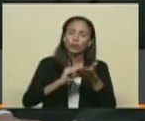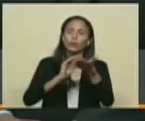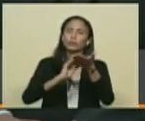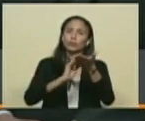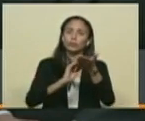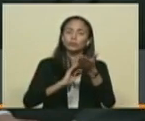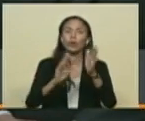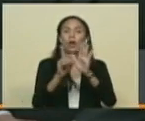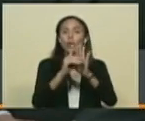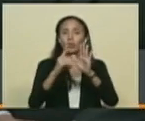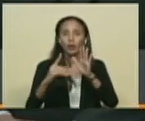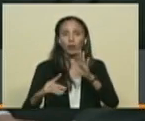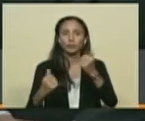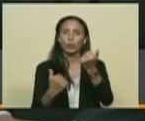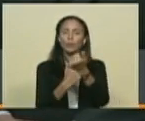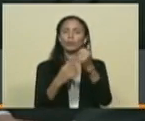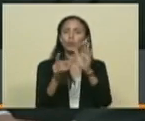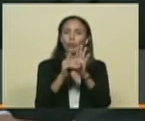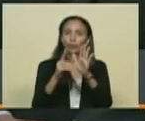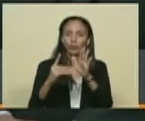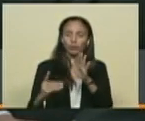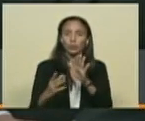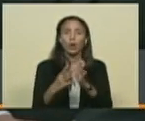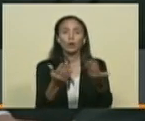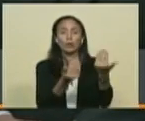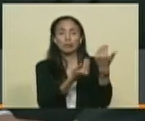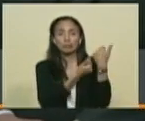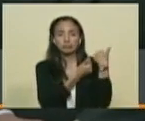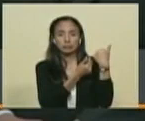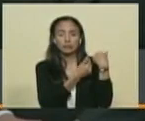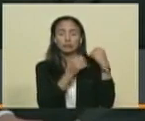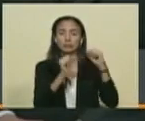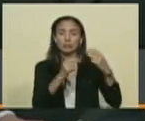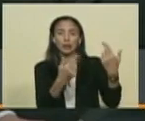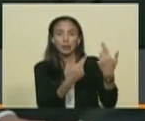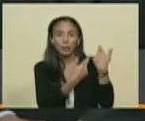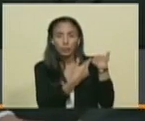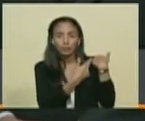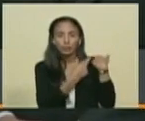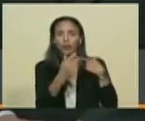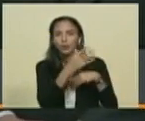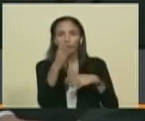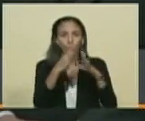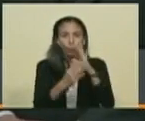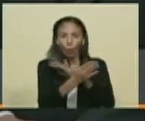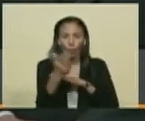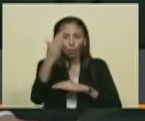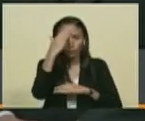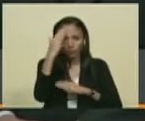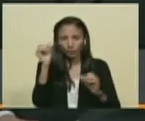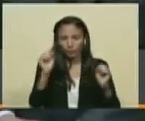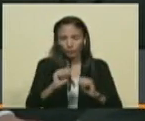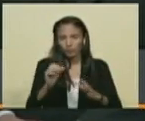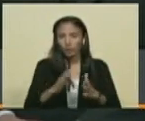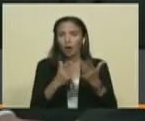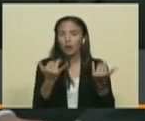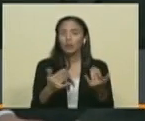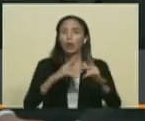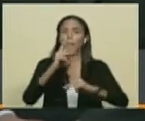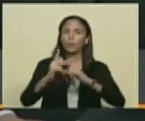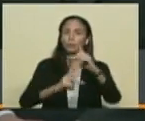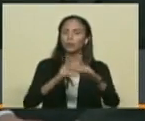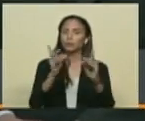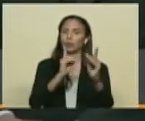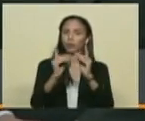derechos y sobre todo con la responsabilidad que sabemos tenemos quienes estamos en este proceso de